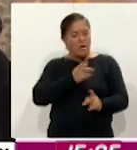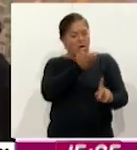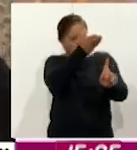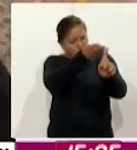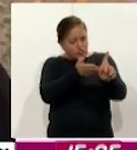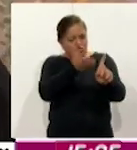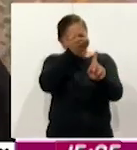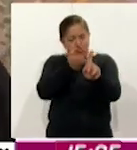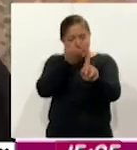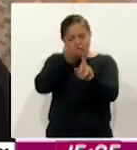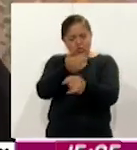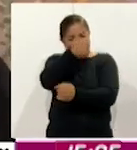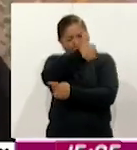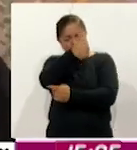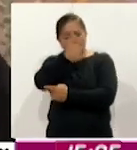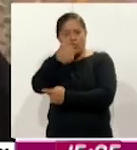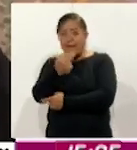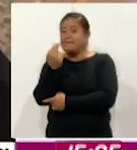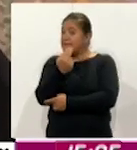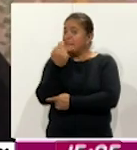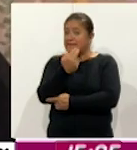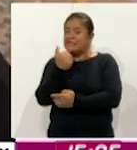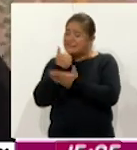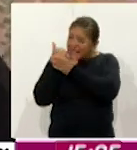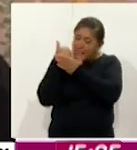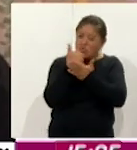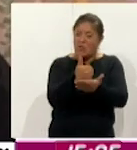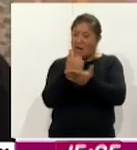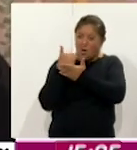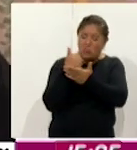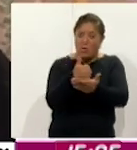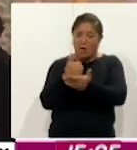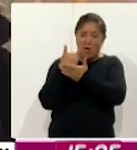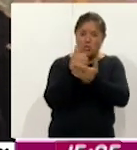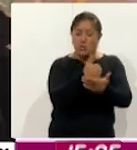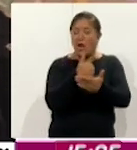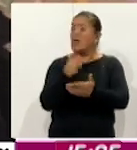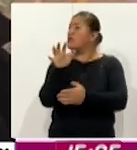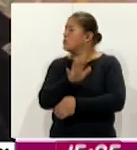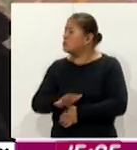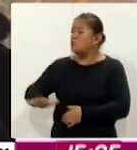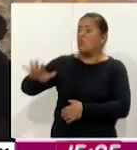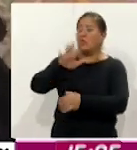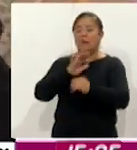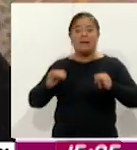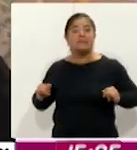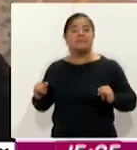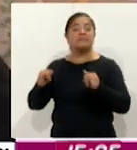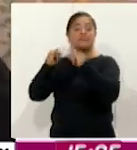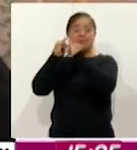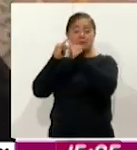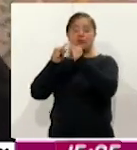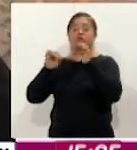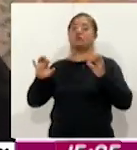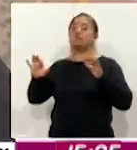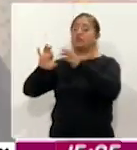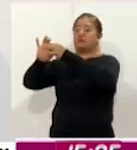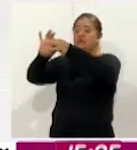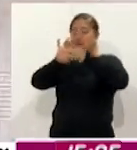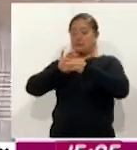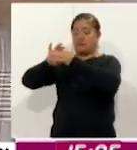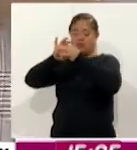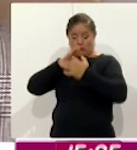necesitan de asistencia social fundamental de todas las instituciones que hacen sinergia con